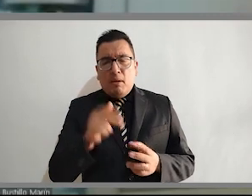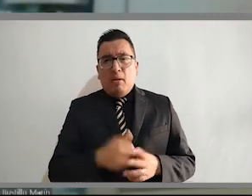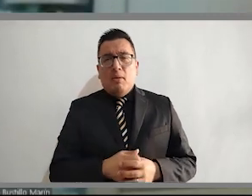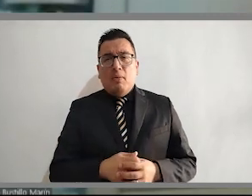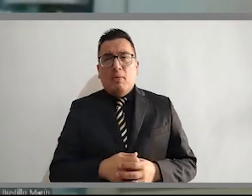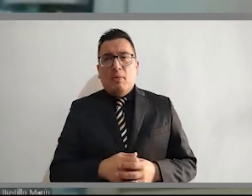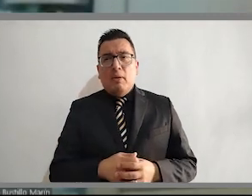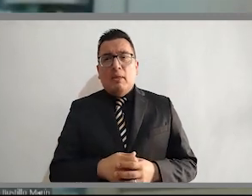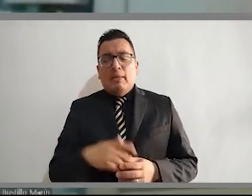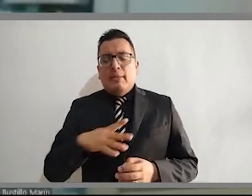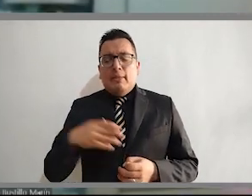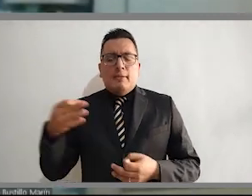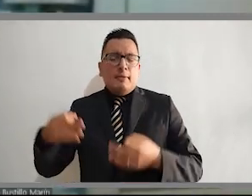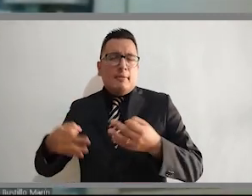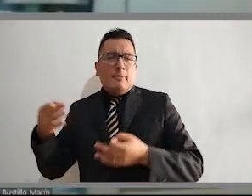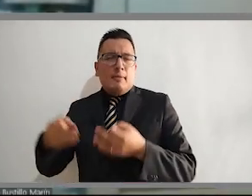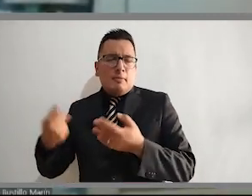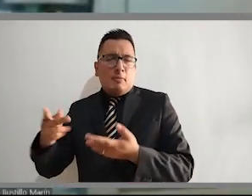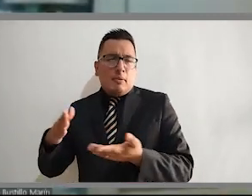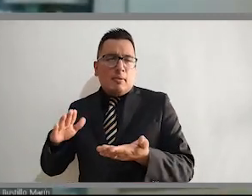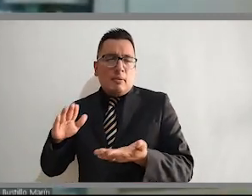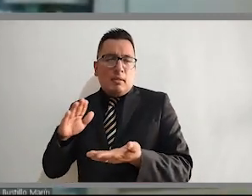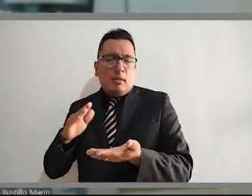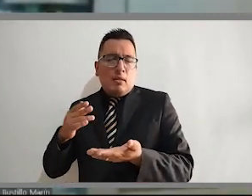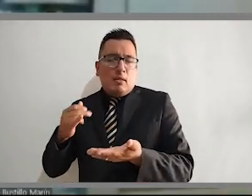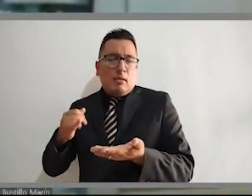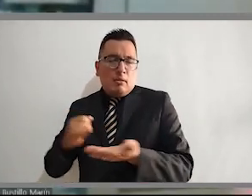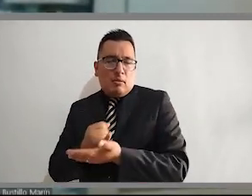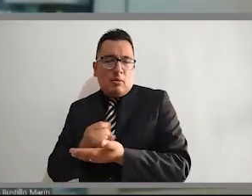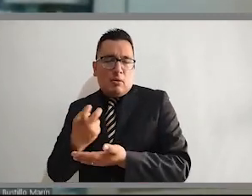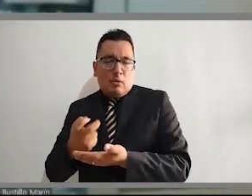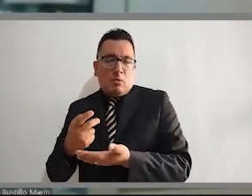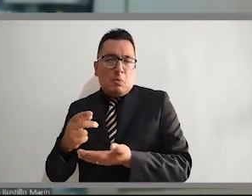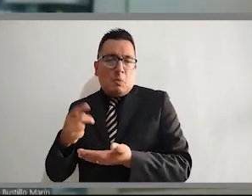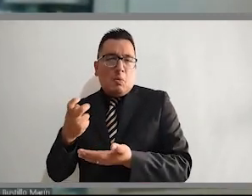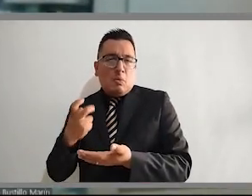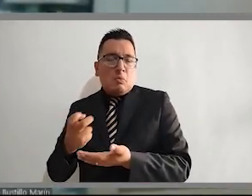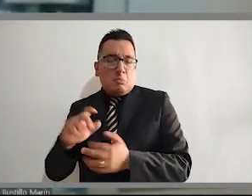pero sí, pero hay muchos criterios que ya están dentro de